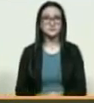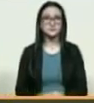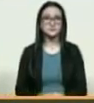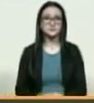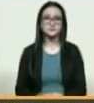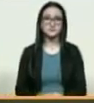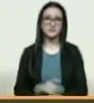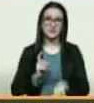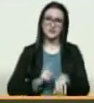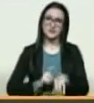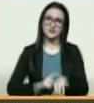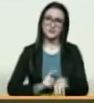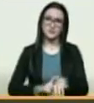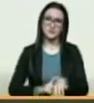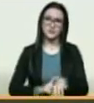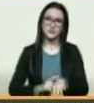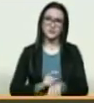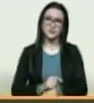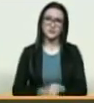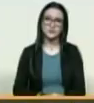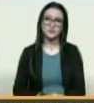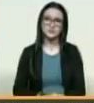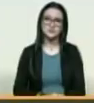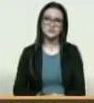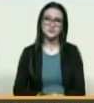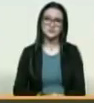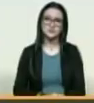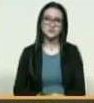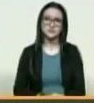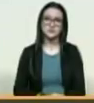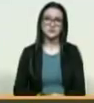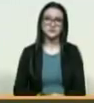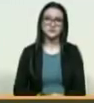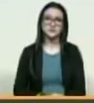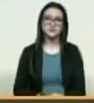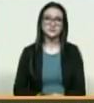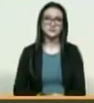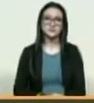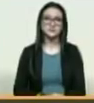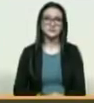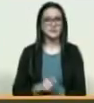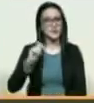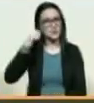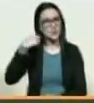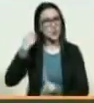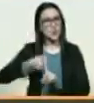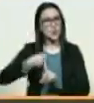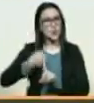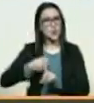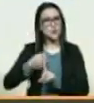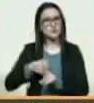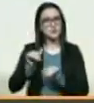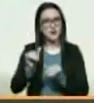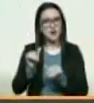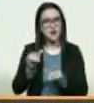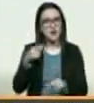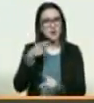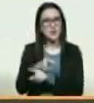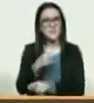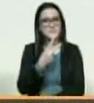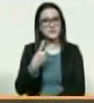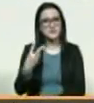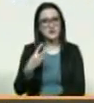digo, de tiempo, ¿no?, que nos recuerda una de las luchas a que obligó el 23 de